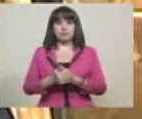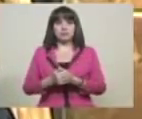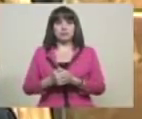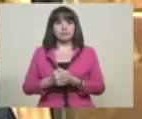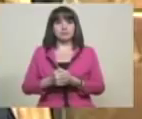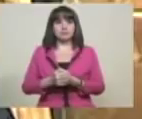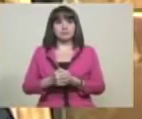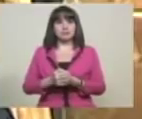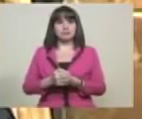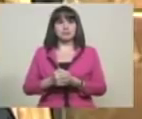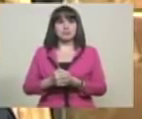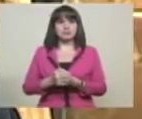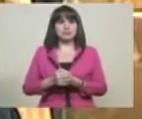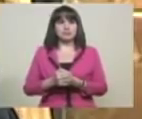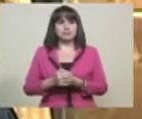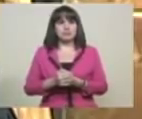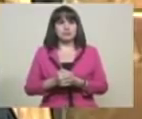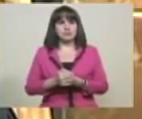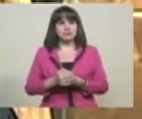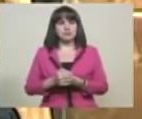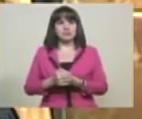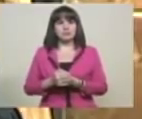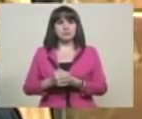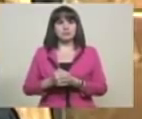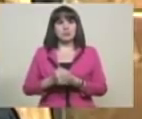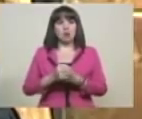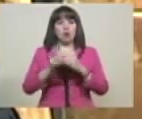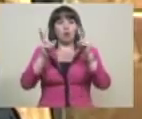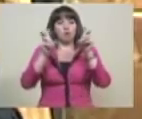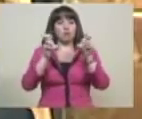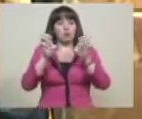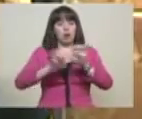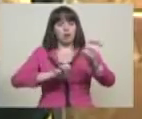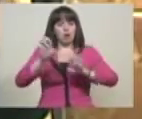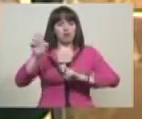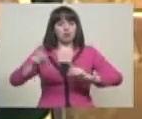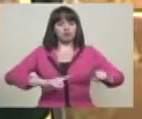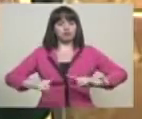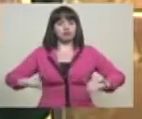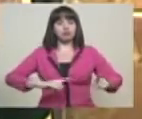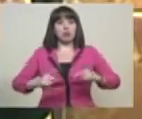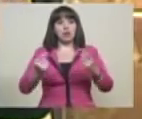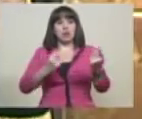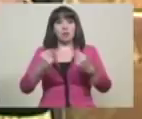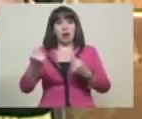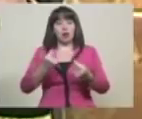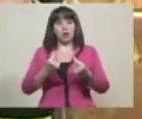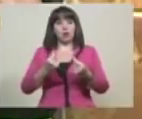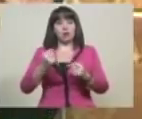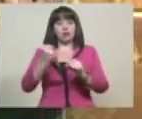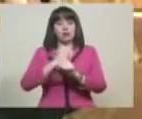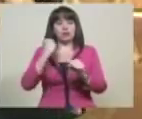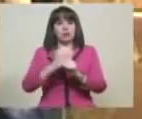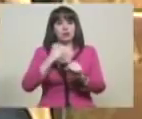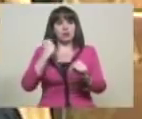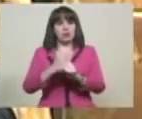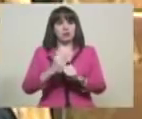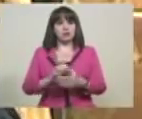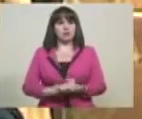para restablecer un equilibrio revaluador del valor del trabajo